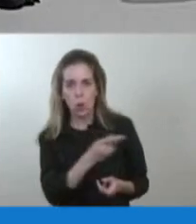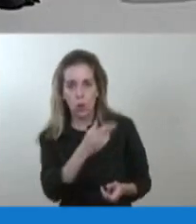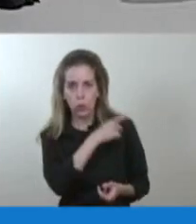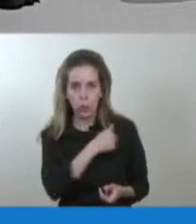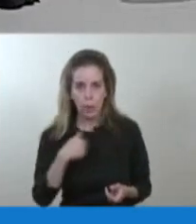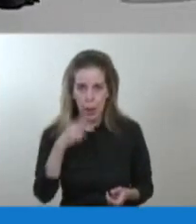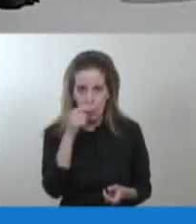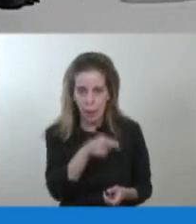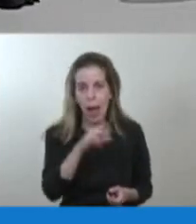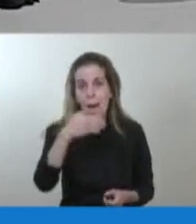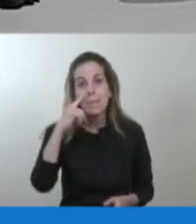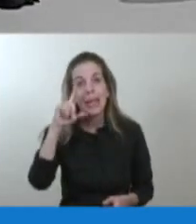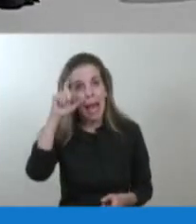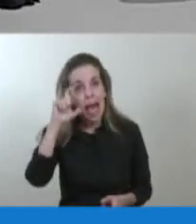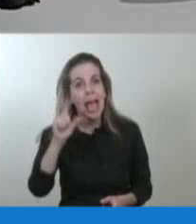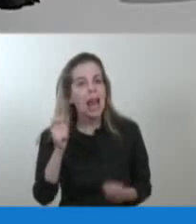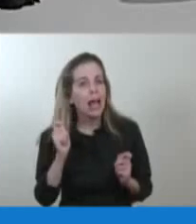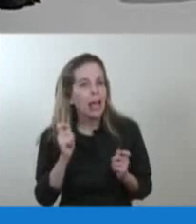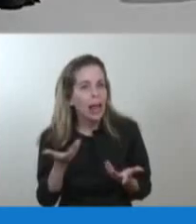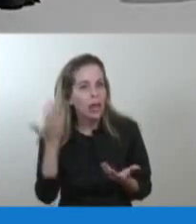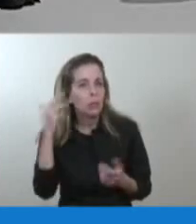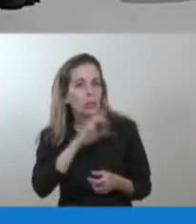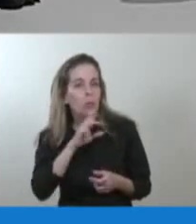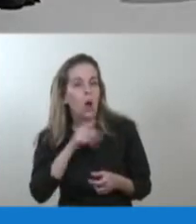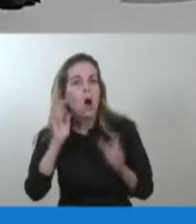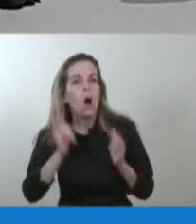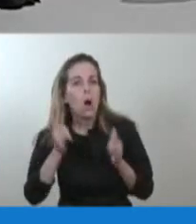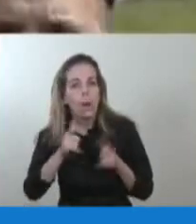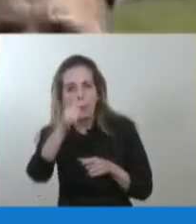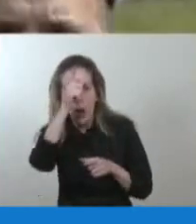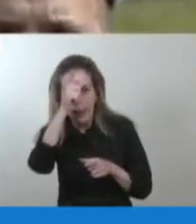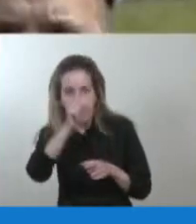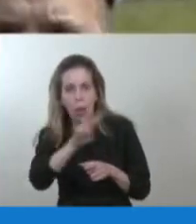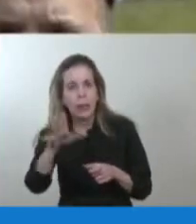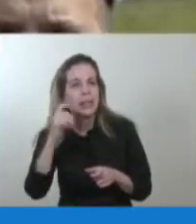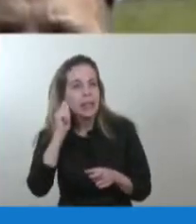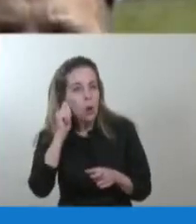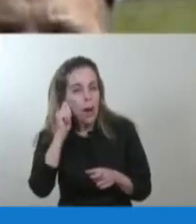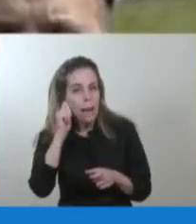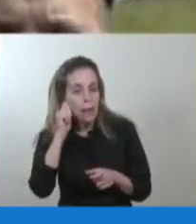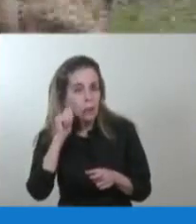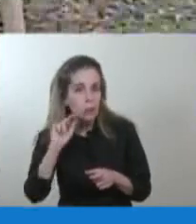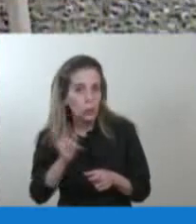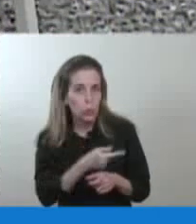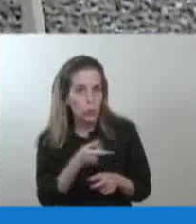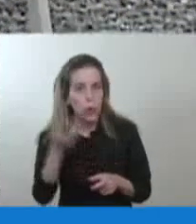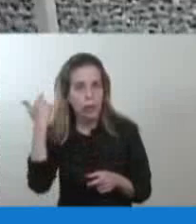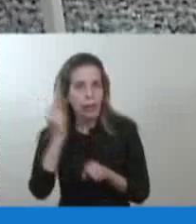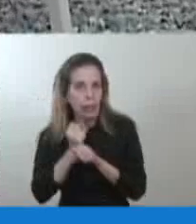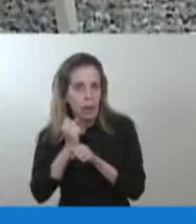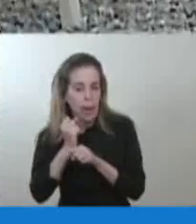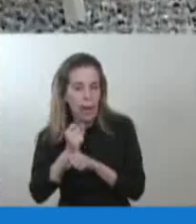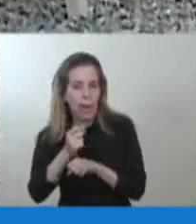romero era una joven policía federal de 25 años trabajaba de